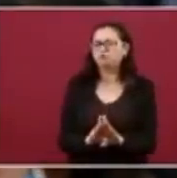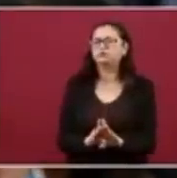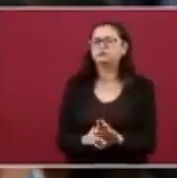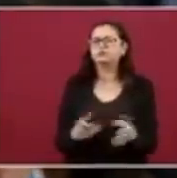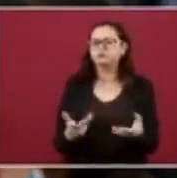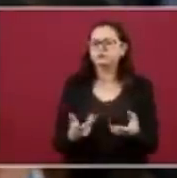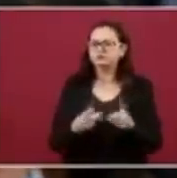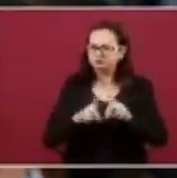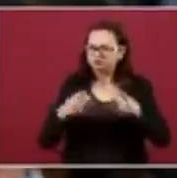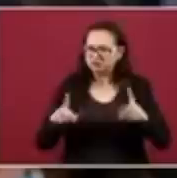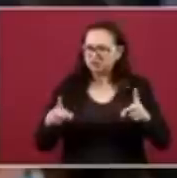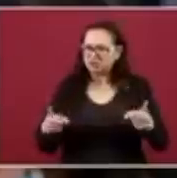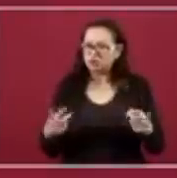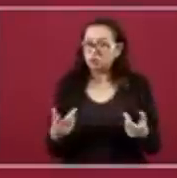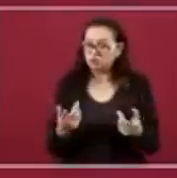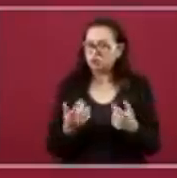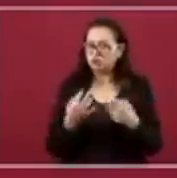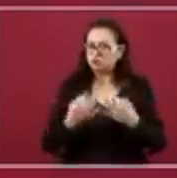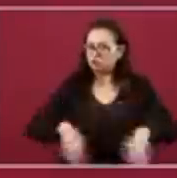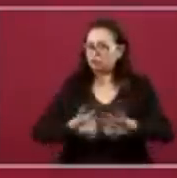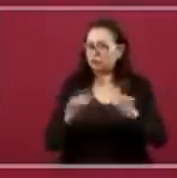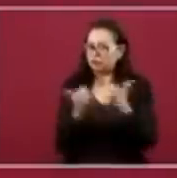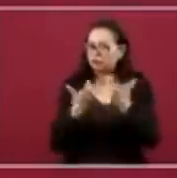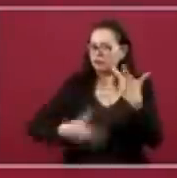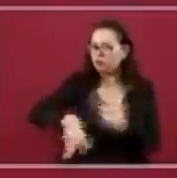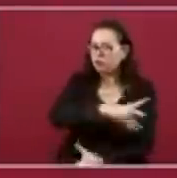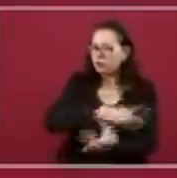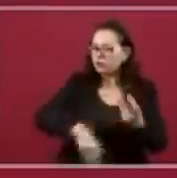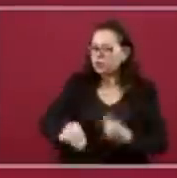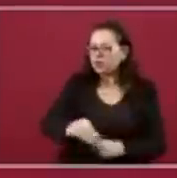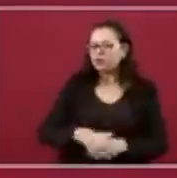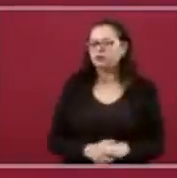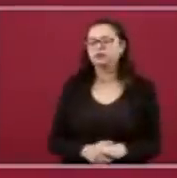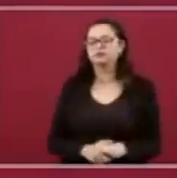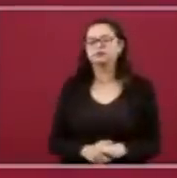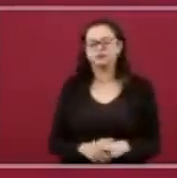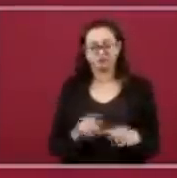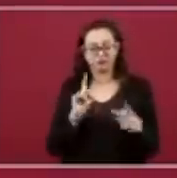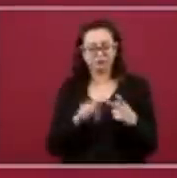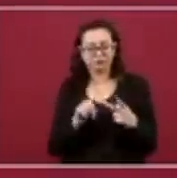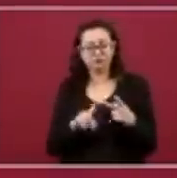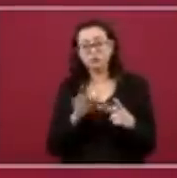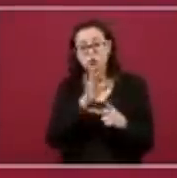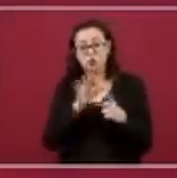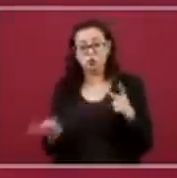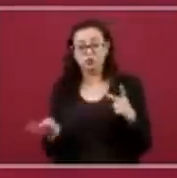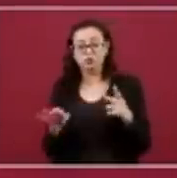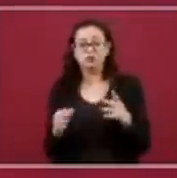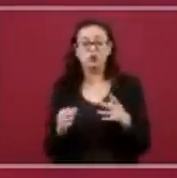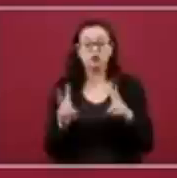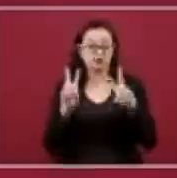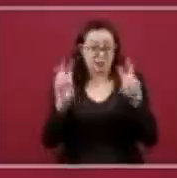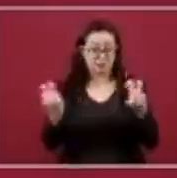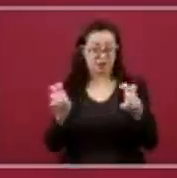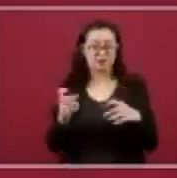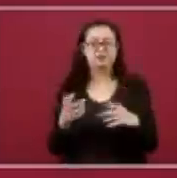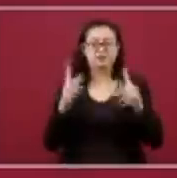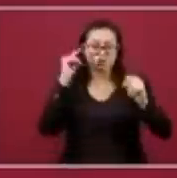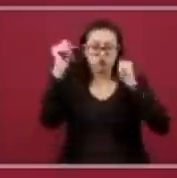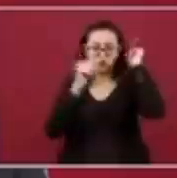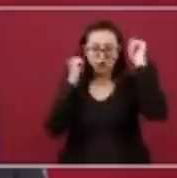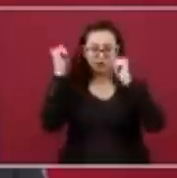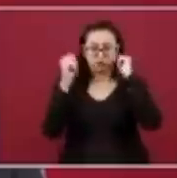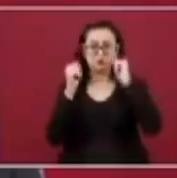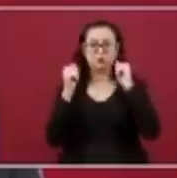del desarrollo económico también? Bueno, acerca de lo último, todas las embajadas que tiene